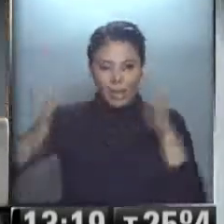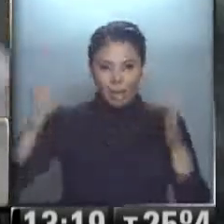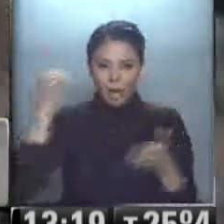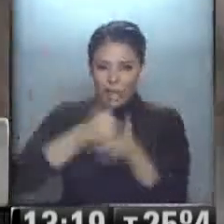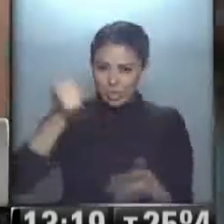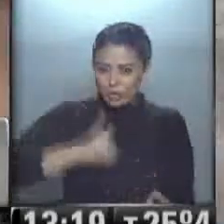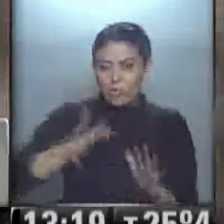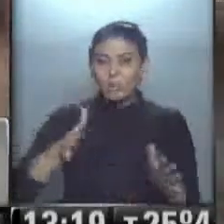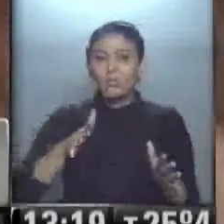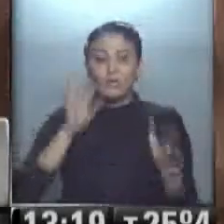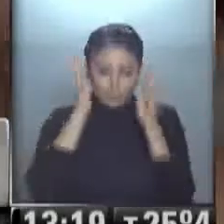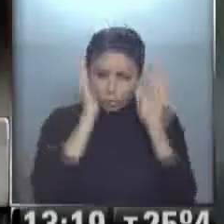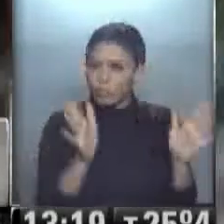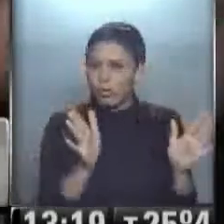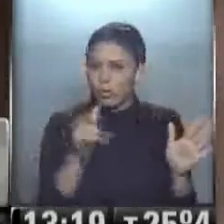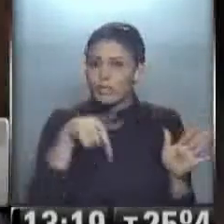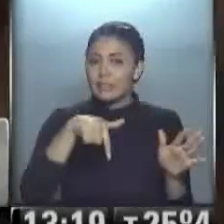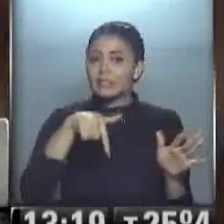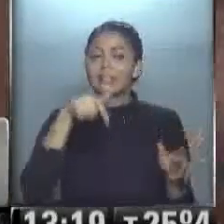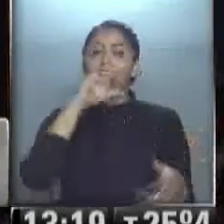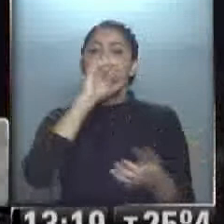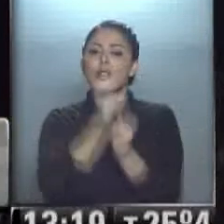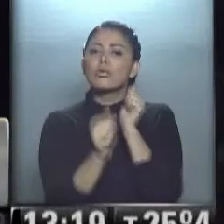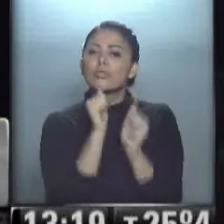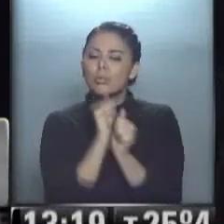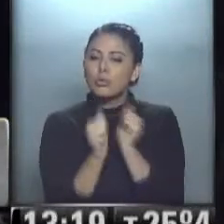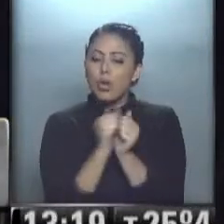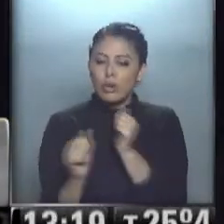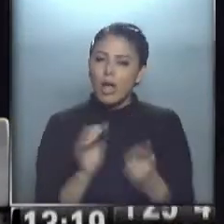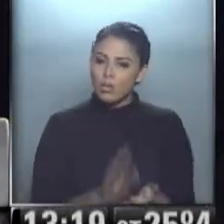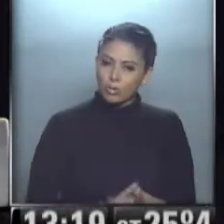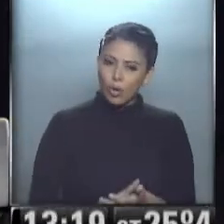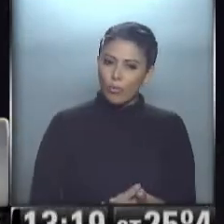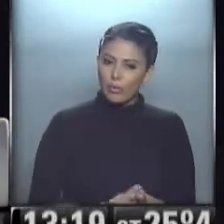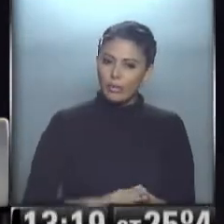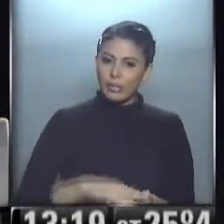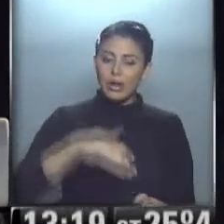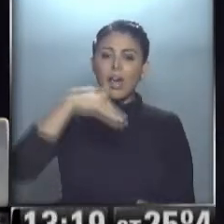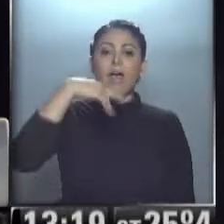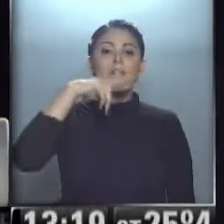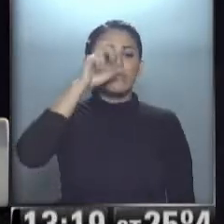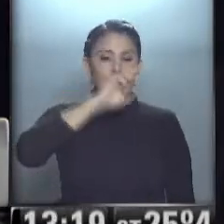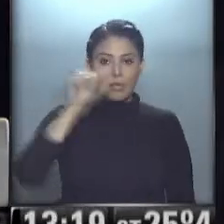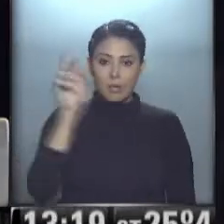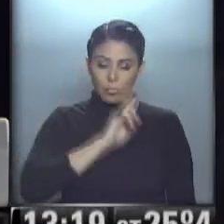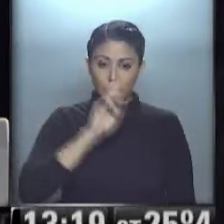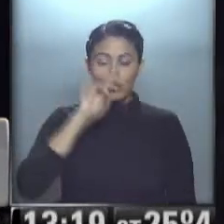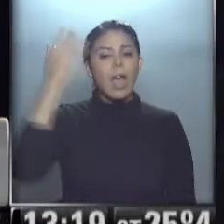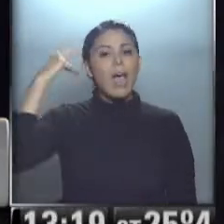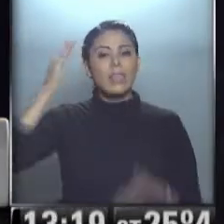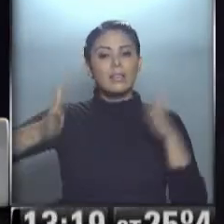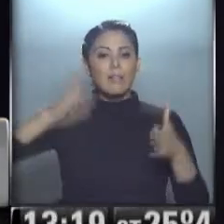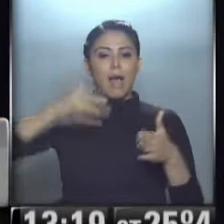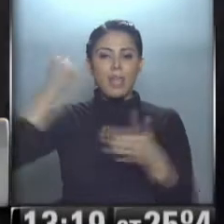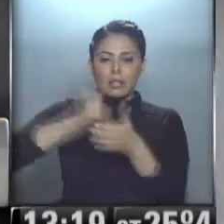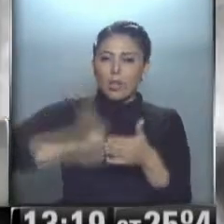alrededor de una figura que está ficcionalizada la historia ver a silvia magalháes quien en la dictadura en brasil